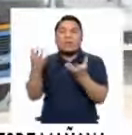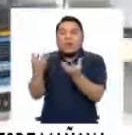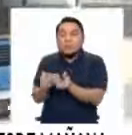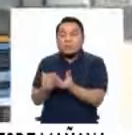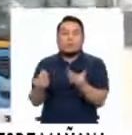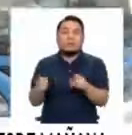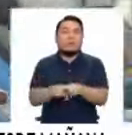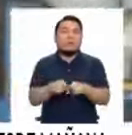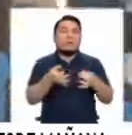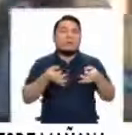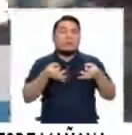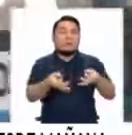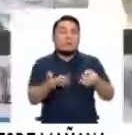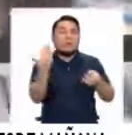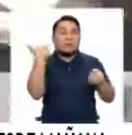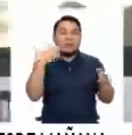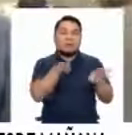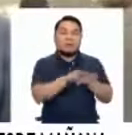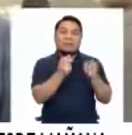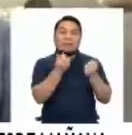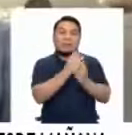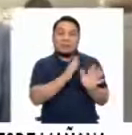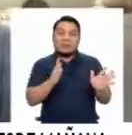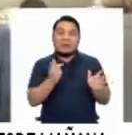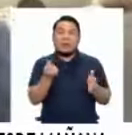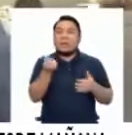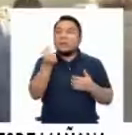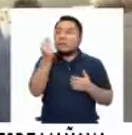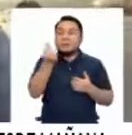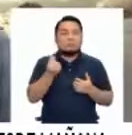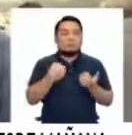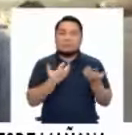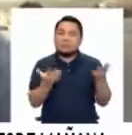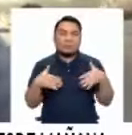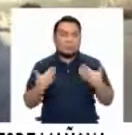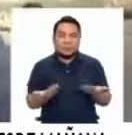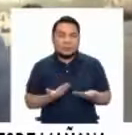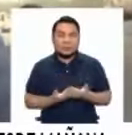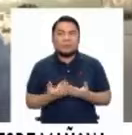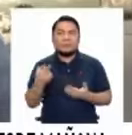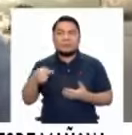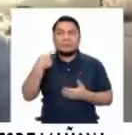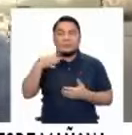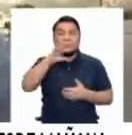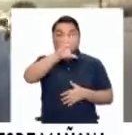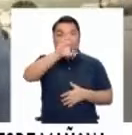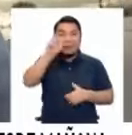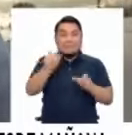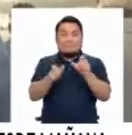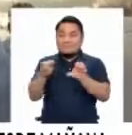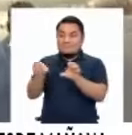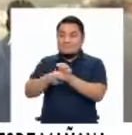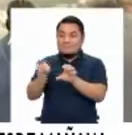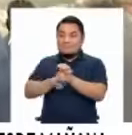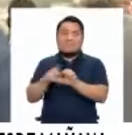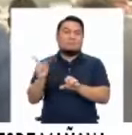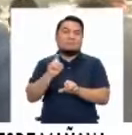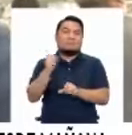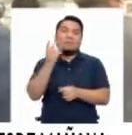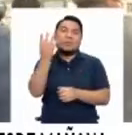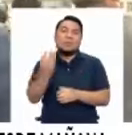que inciden directamente en sus ingresos. En la actualidad ya no se trasladan los 500 pasajeros, se trasladan como